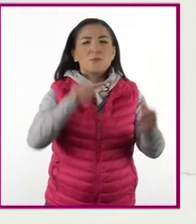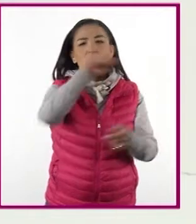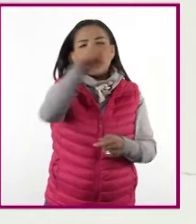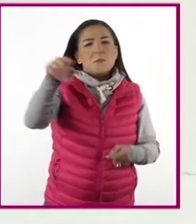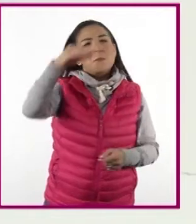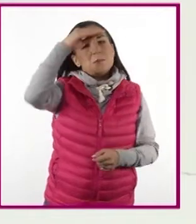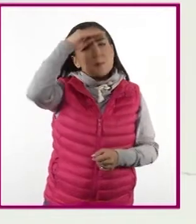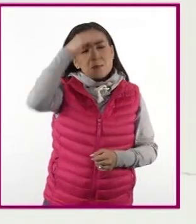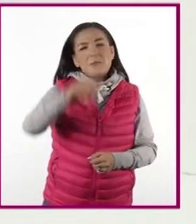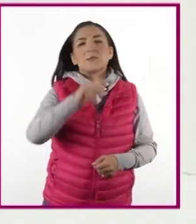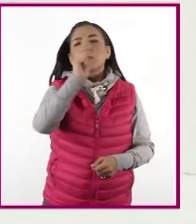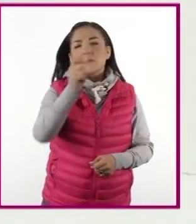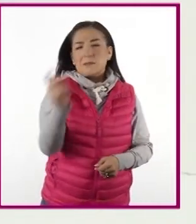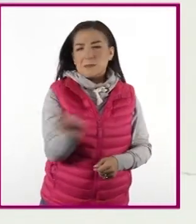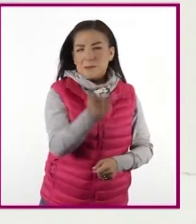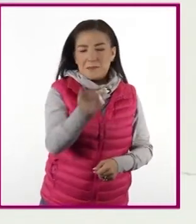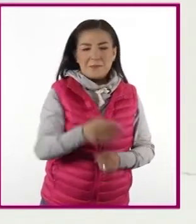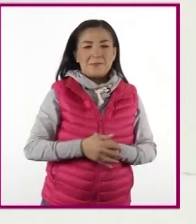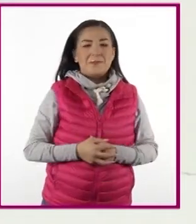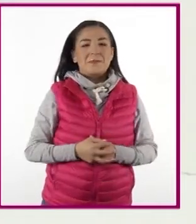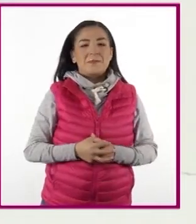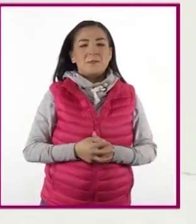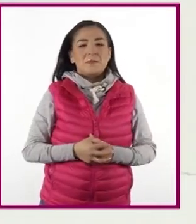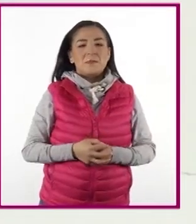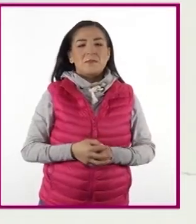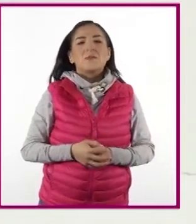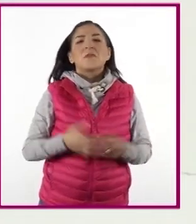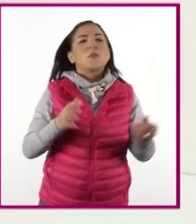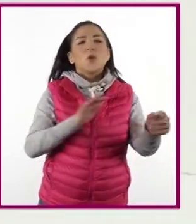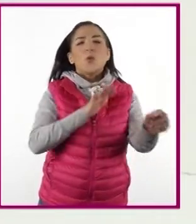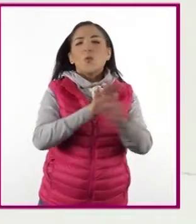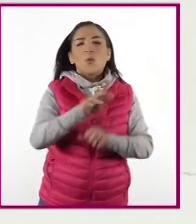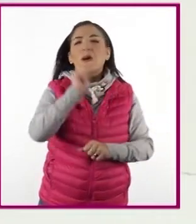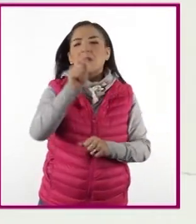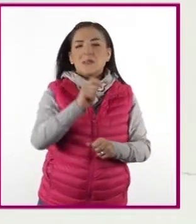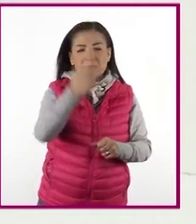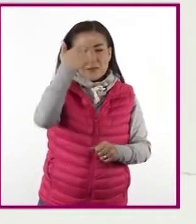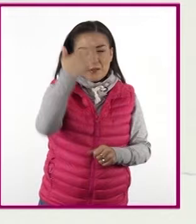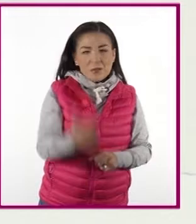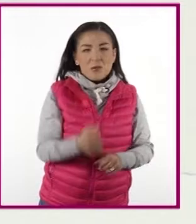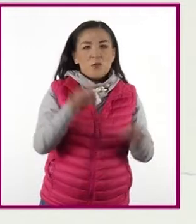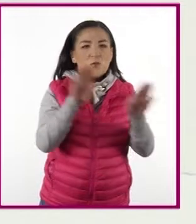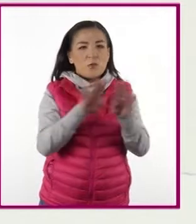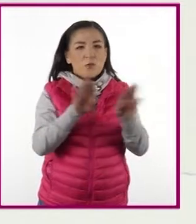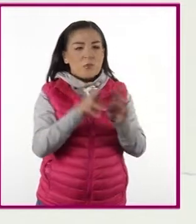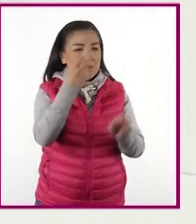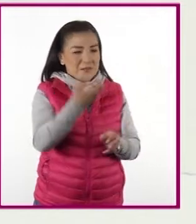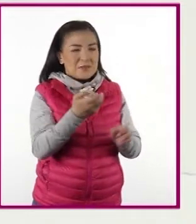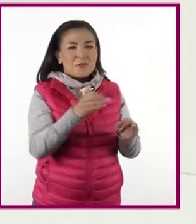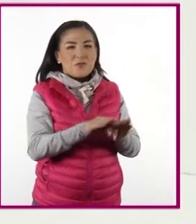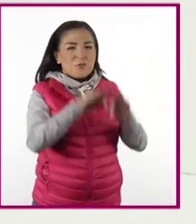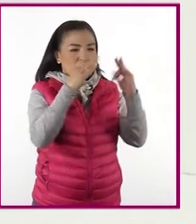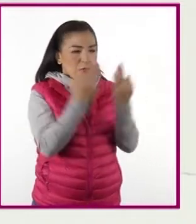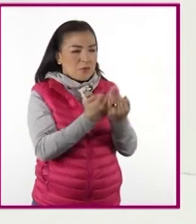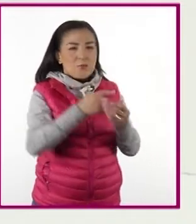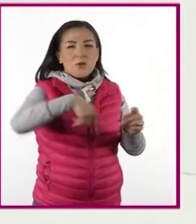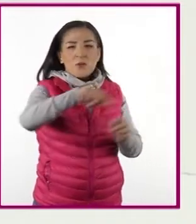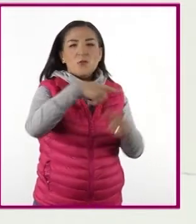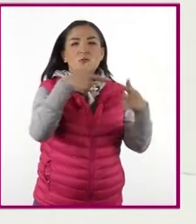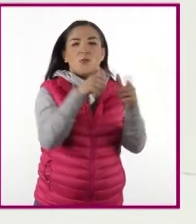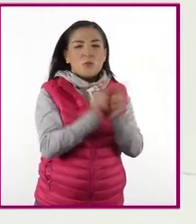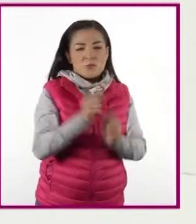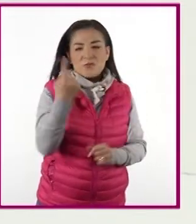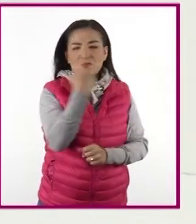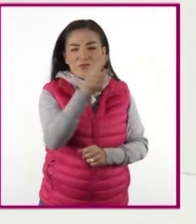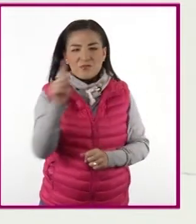de la siguiente interrogante. ¿Cuáles suponen que fueron las causas de la formación de estos grupos de mendigos,